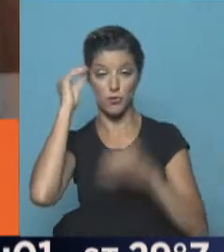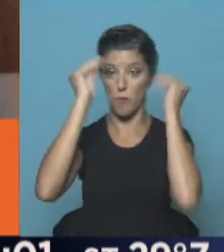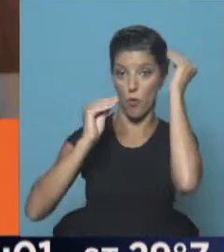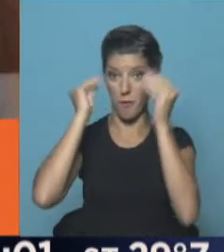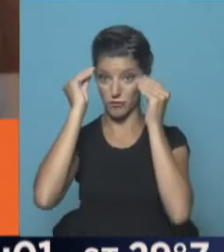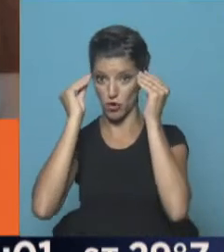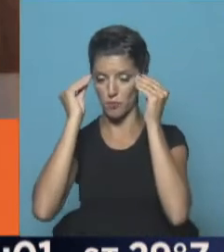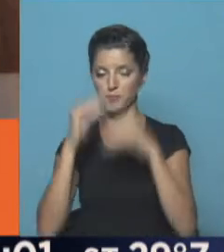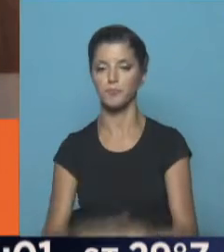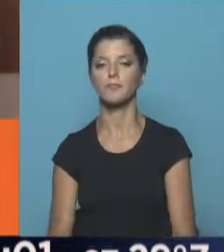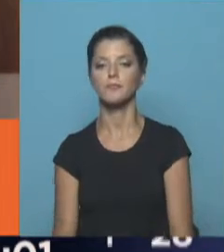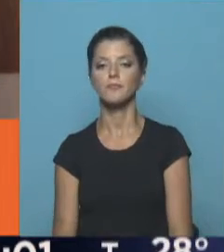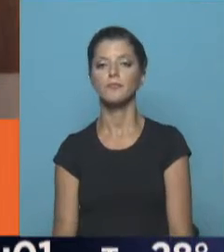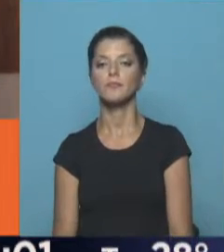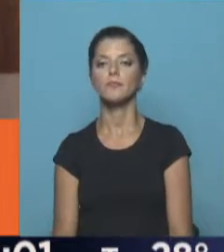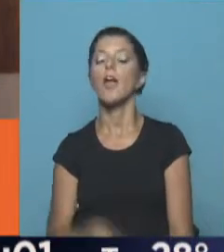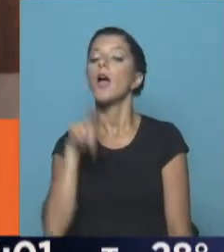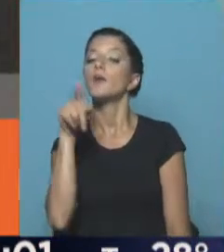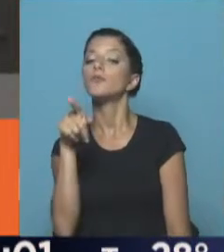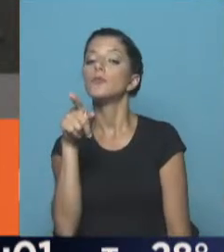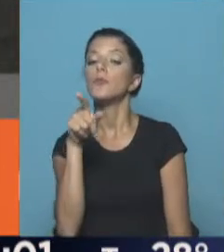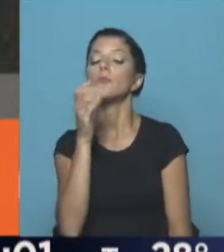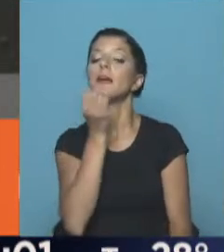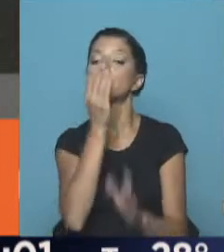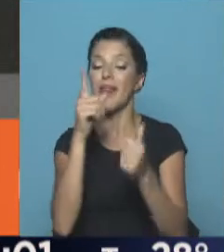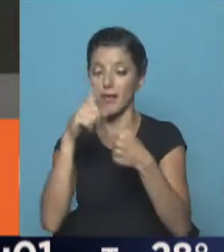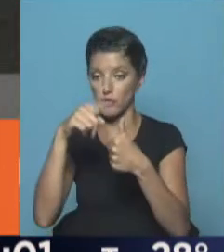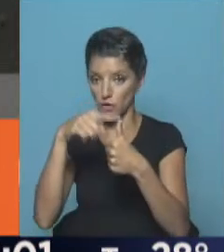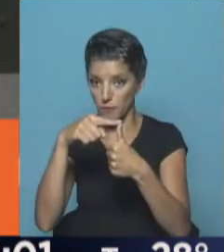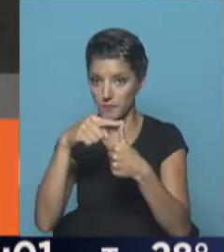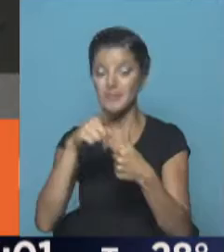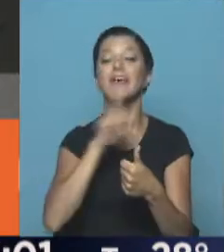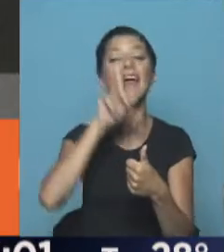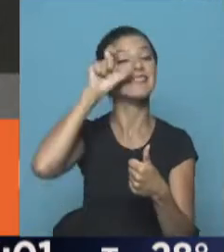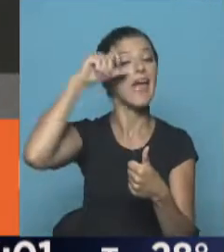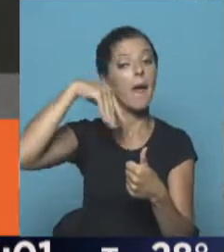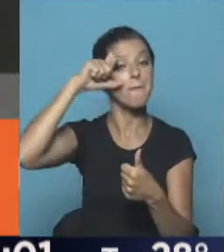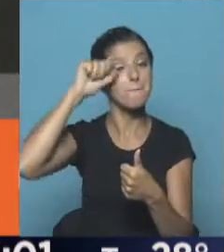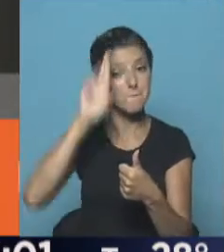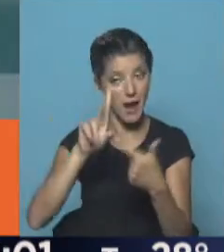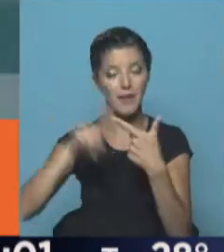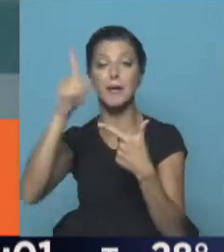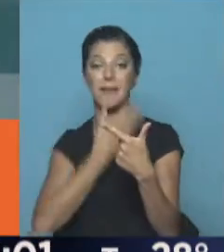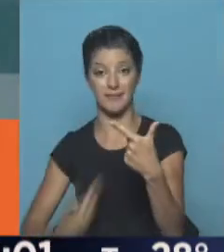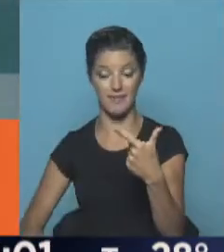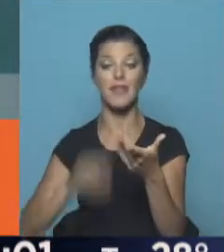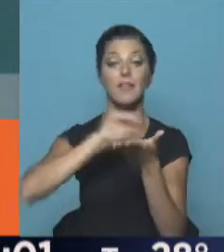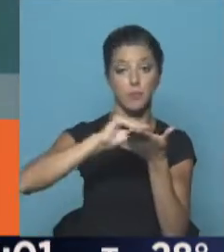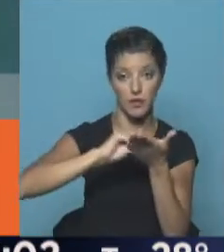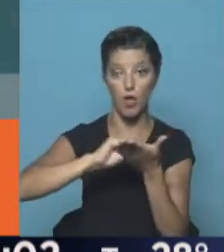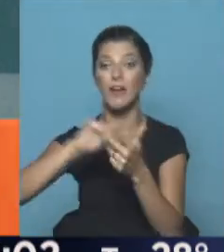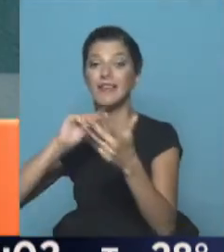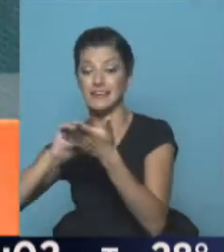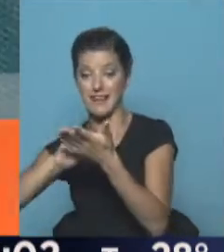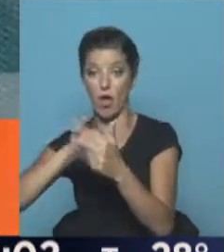en las declaraciones están señalados entre otros michel temer los presidentes de la cámara de diputados